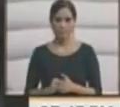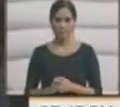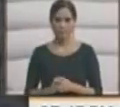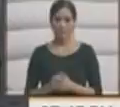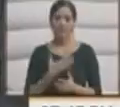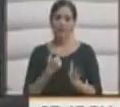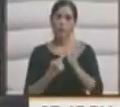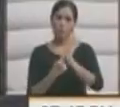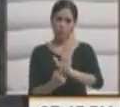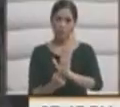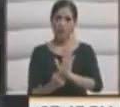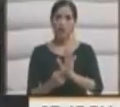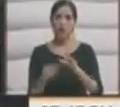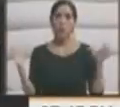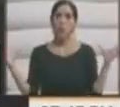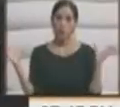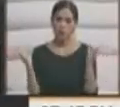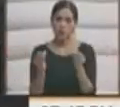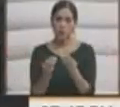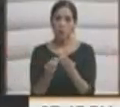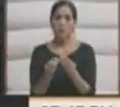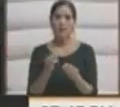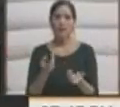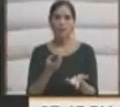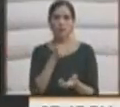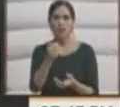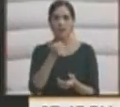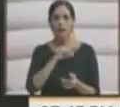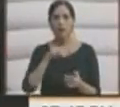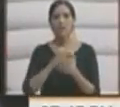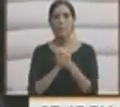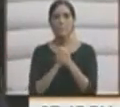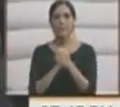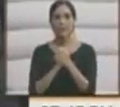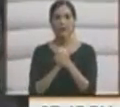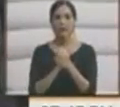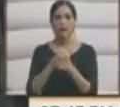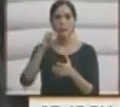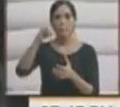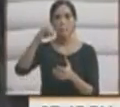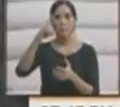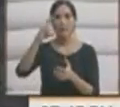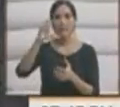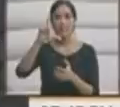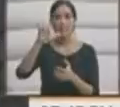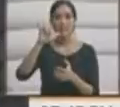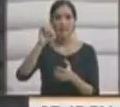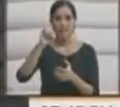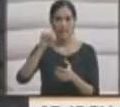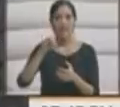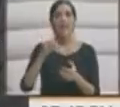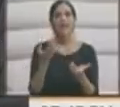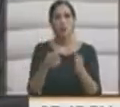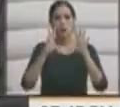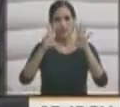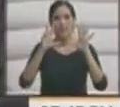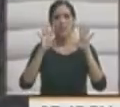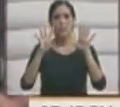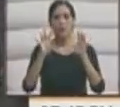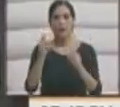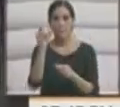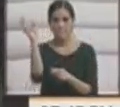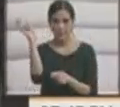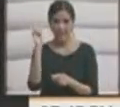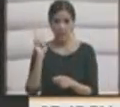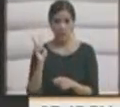mostrarle un resumen del reportaje que hizo nuestra querida amiga Madeleine García, precisamente sobre esos 89 venezolanos que con